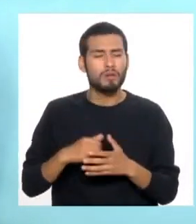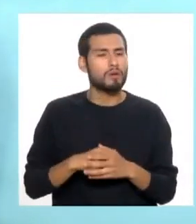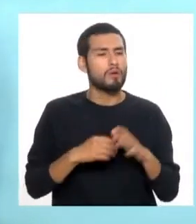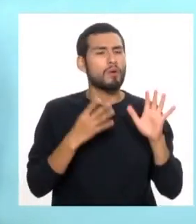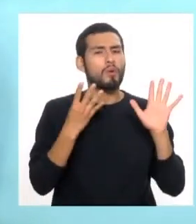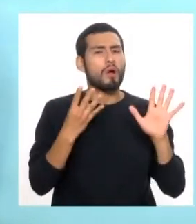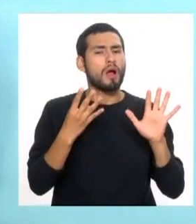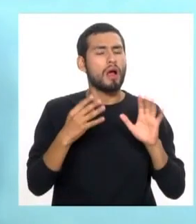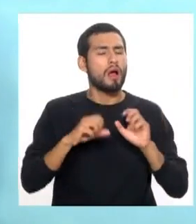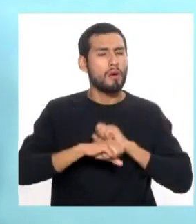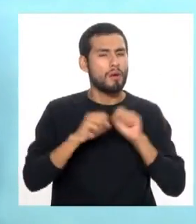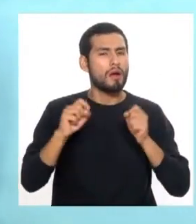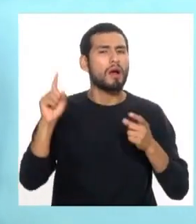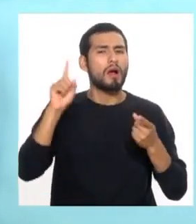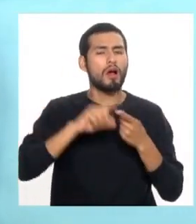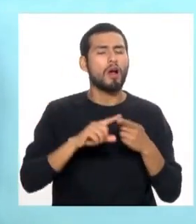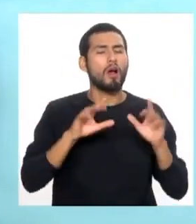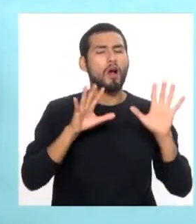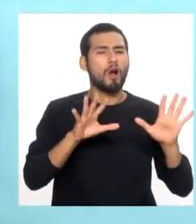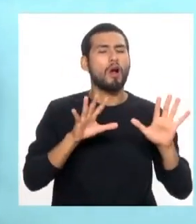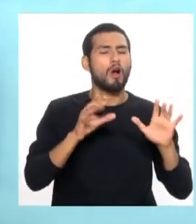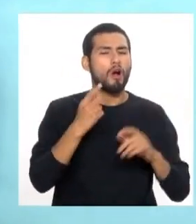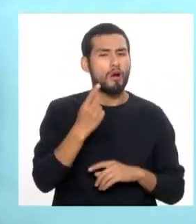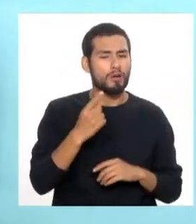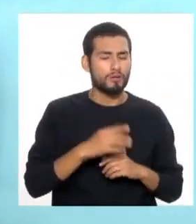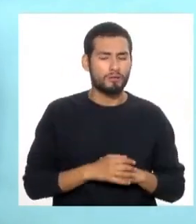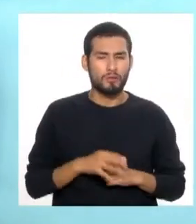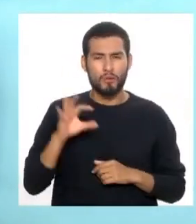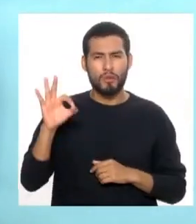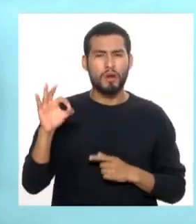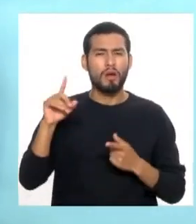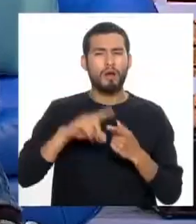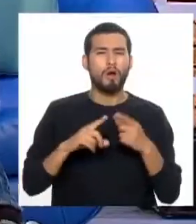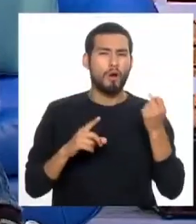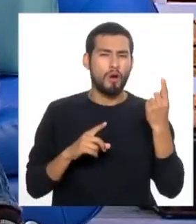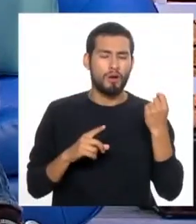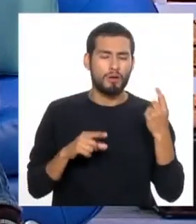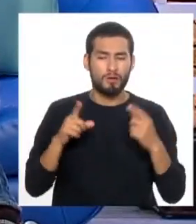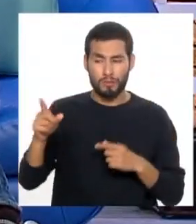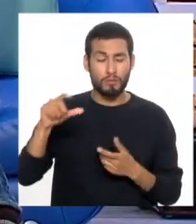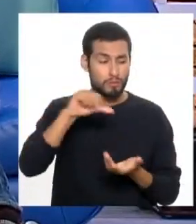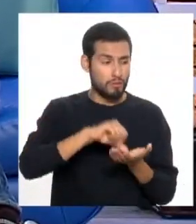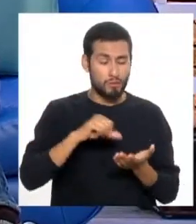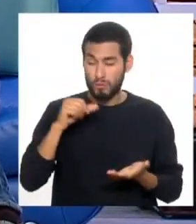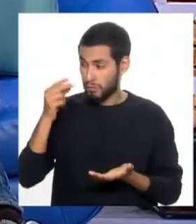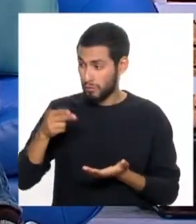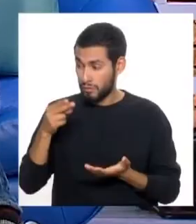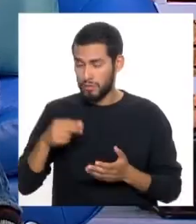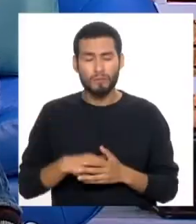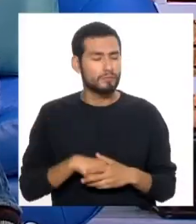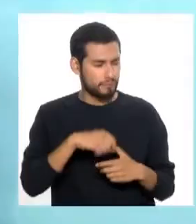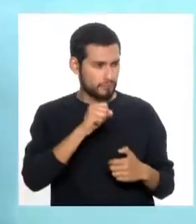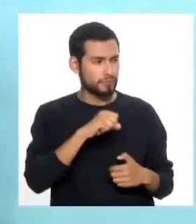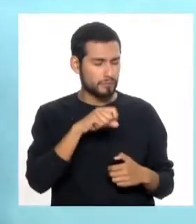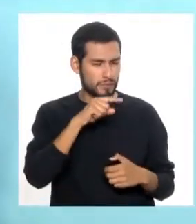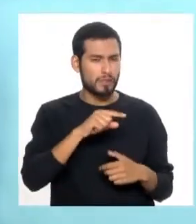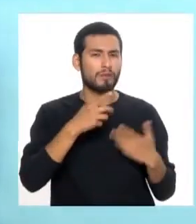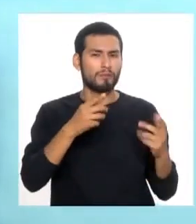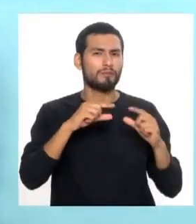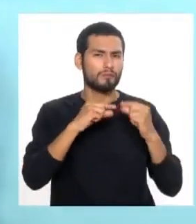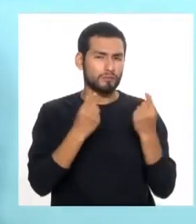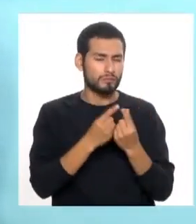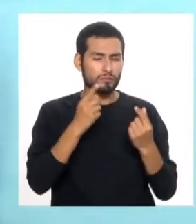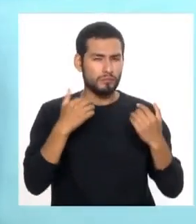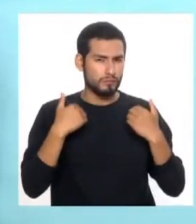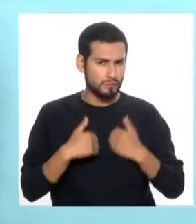mañana a 11 de la mañana del día de mañana, ¿no? En la Plaza de Huancayo. Así es. Entonces, donde van a ir un grupo de